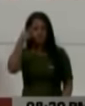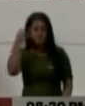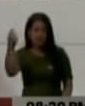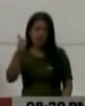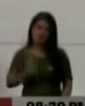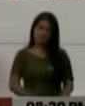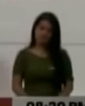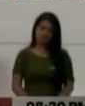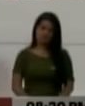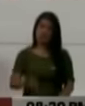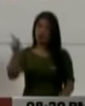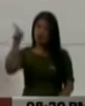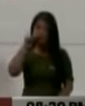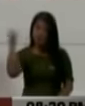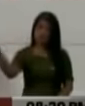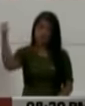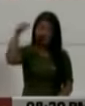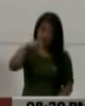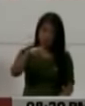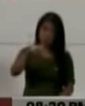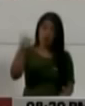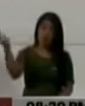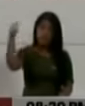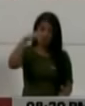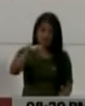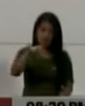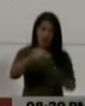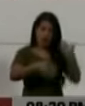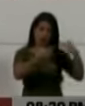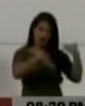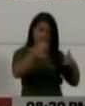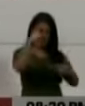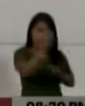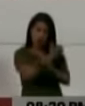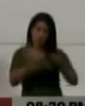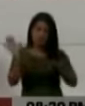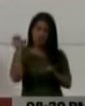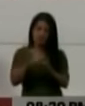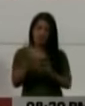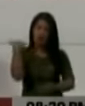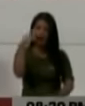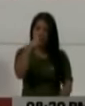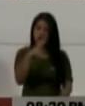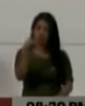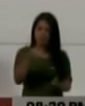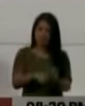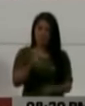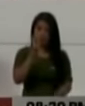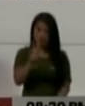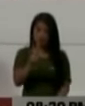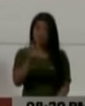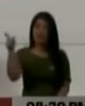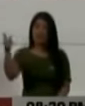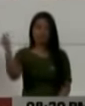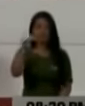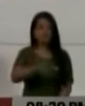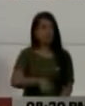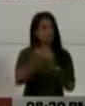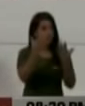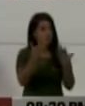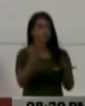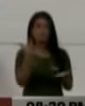lo sabe, porque él llegó aquí luego del golpe de Estado del año 2002. Lo